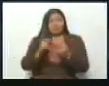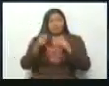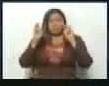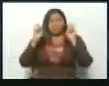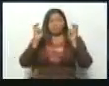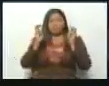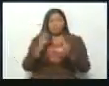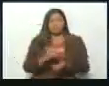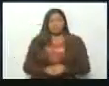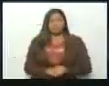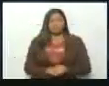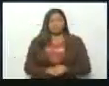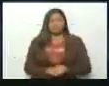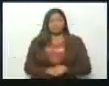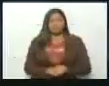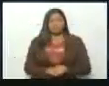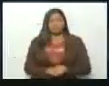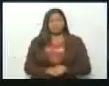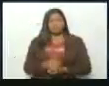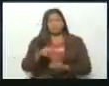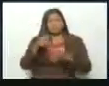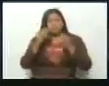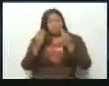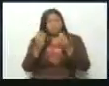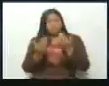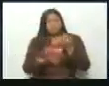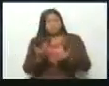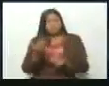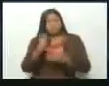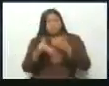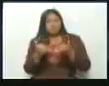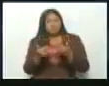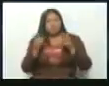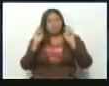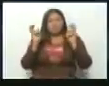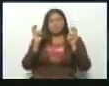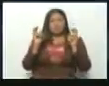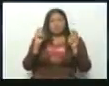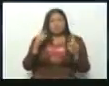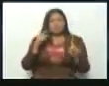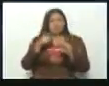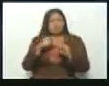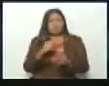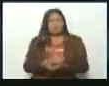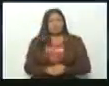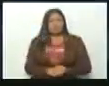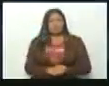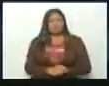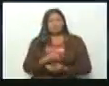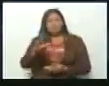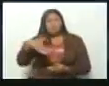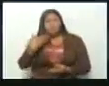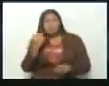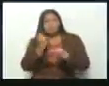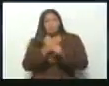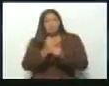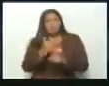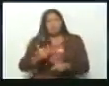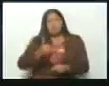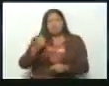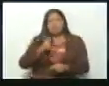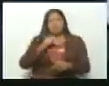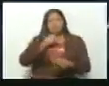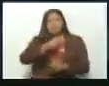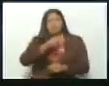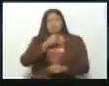tema, que hay un elemento medular en todo esto, y es el tema de la ética. Tú puedes trabajar en cualquier medio de